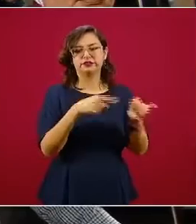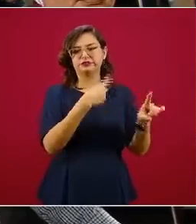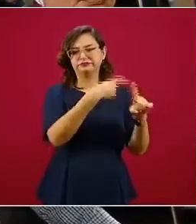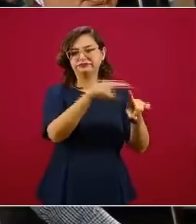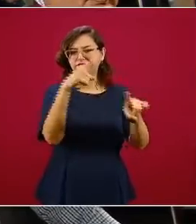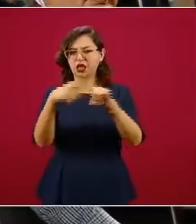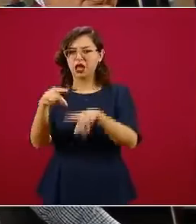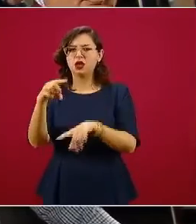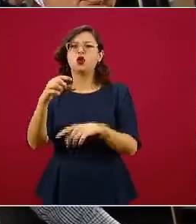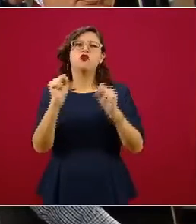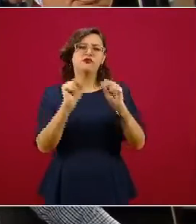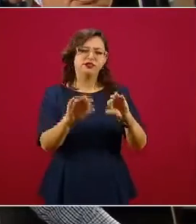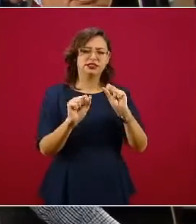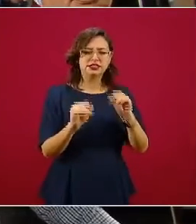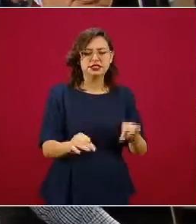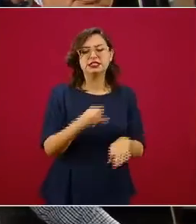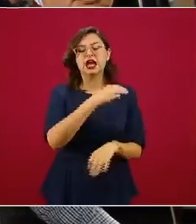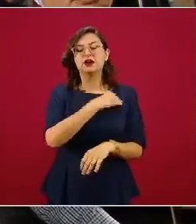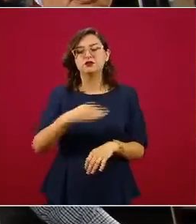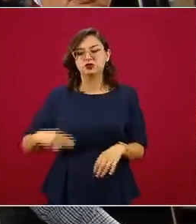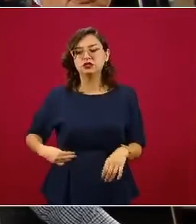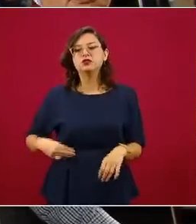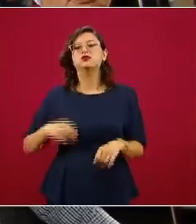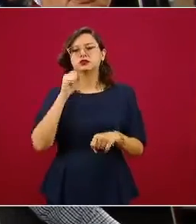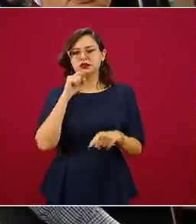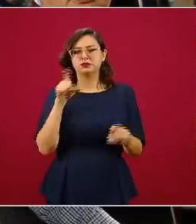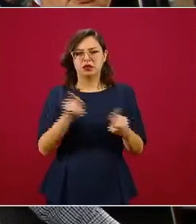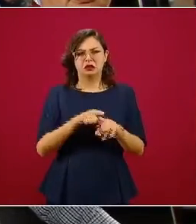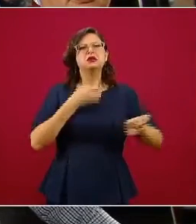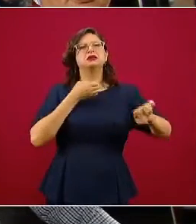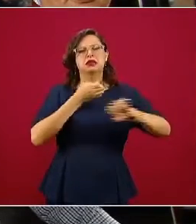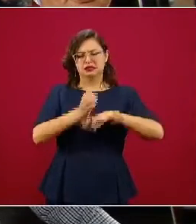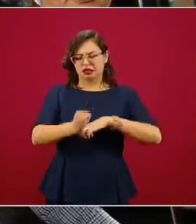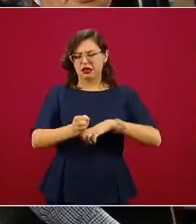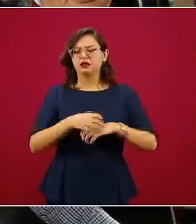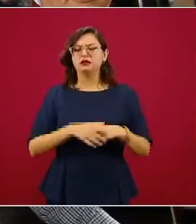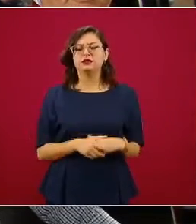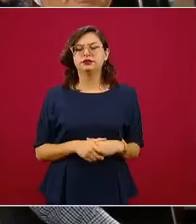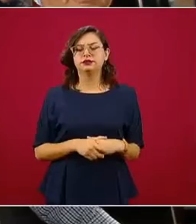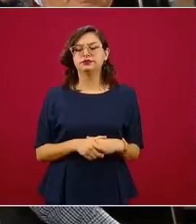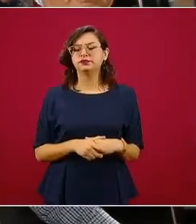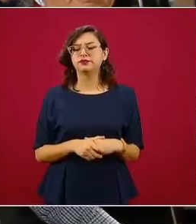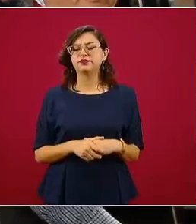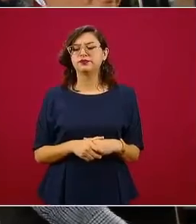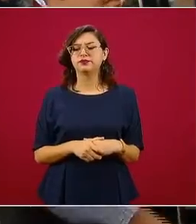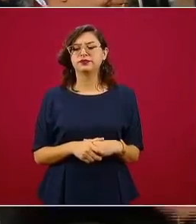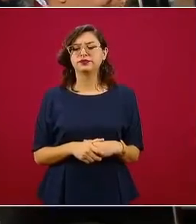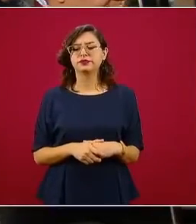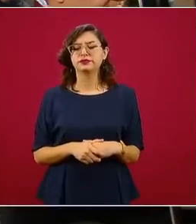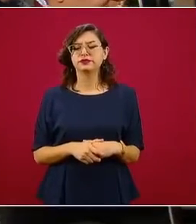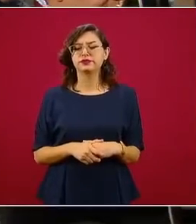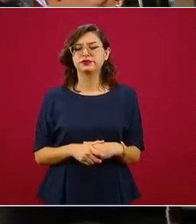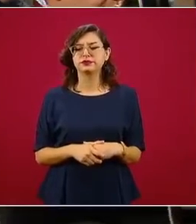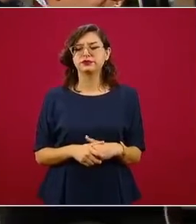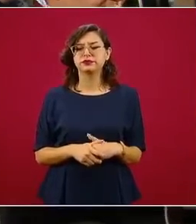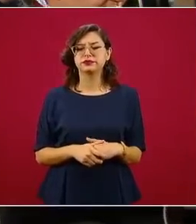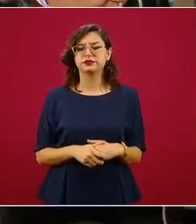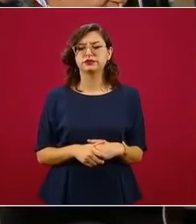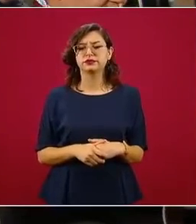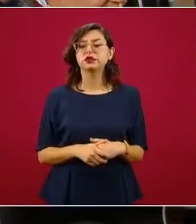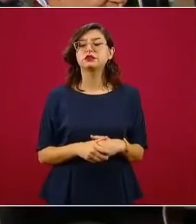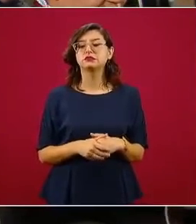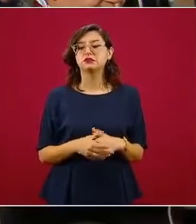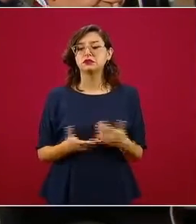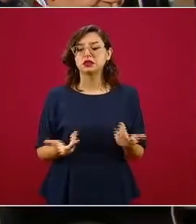desde municipios, no solamente a nivel estatal, e incluso ahí se atiende a